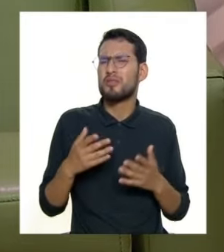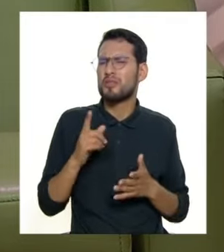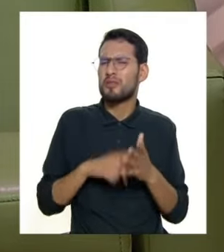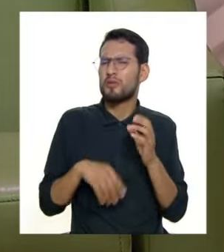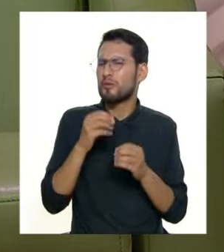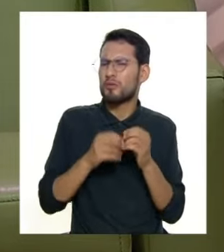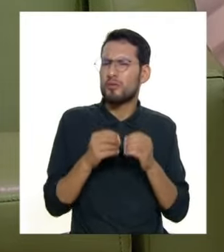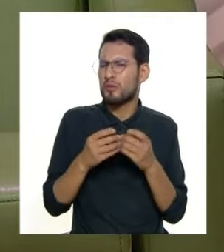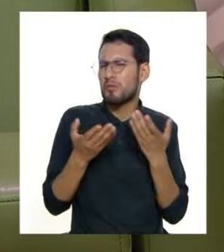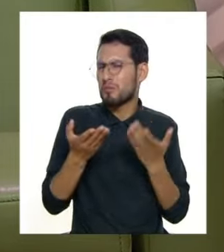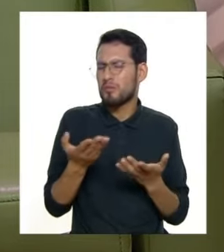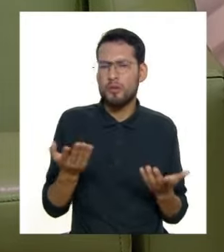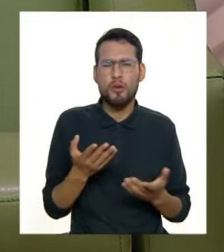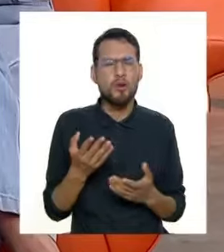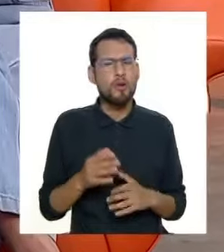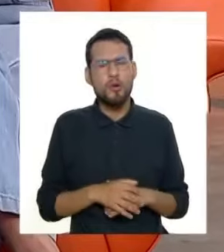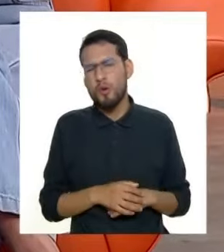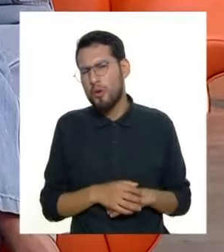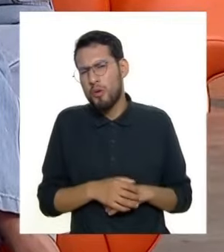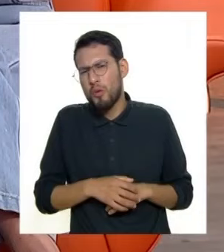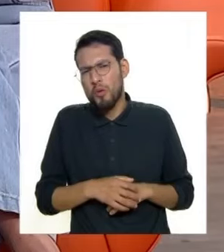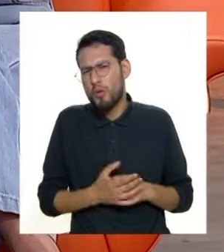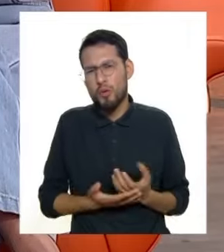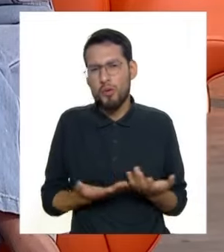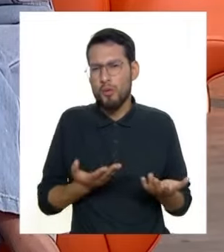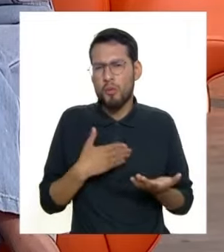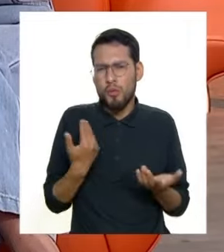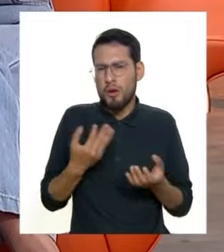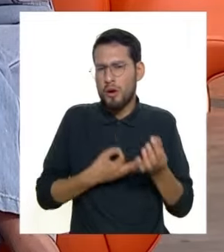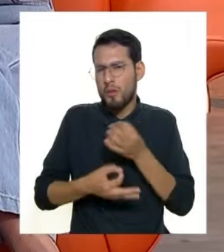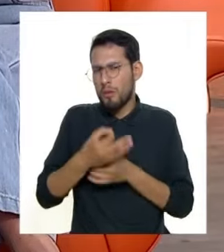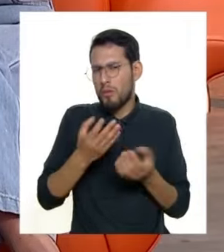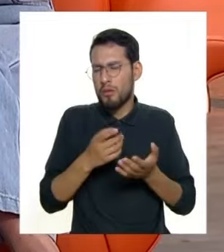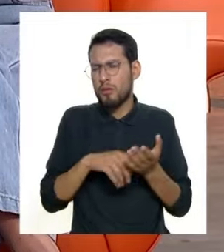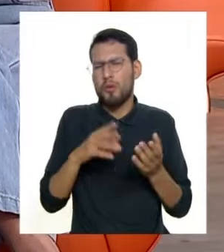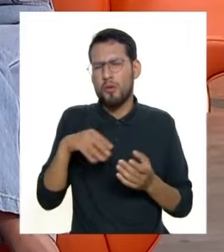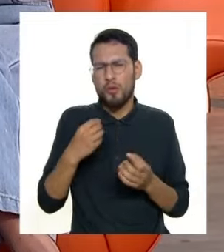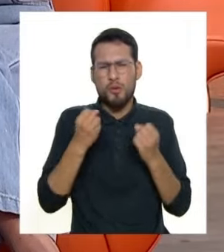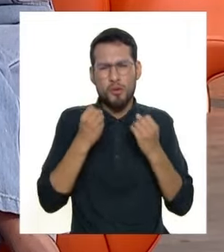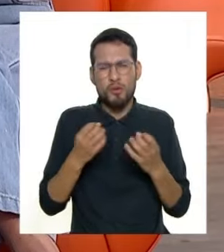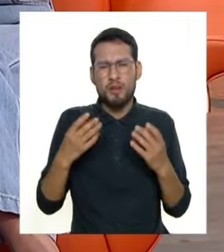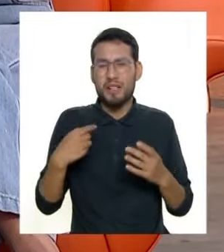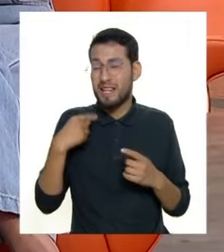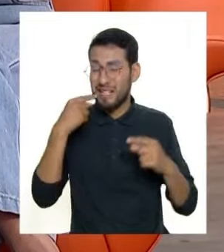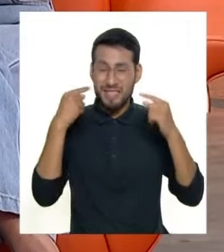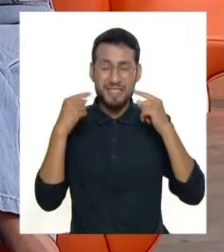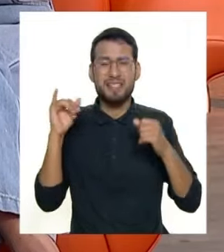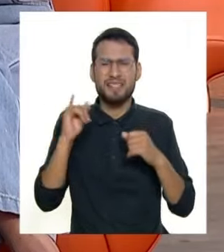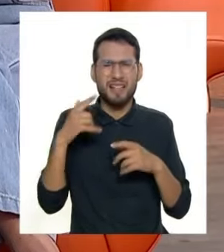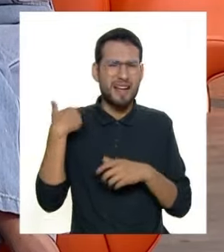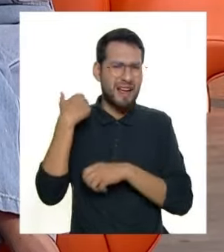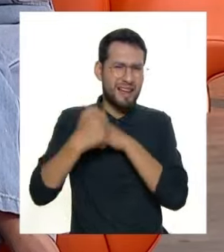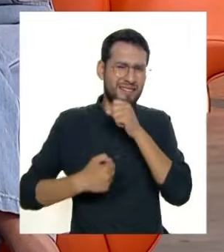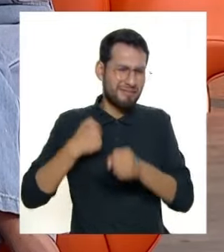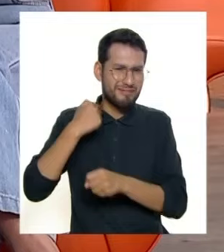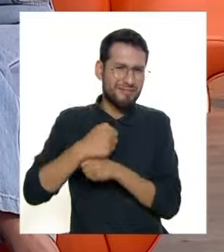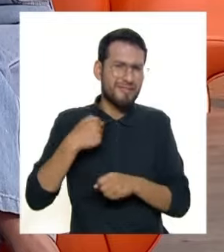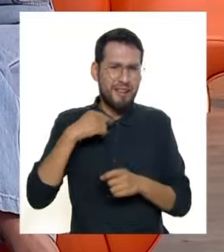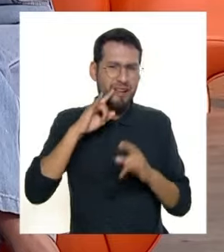solución podría darle o algo por el estilo, por favor? Porque son varias piezas, aparte que ya hace años he perdido